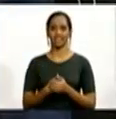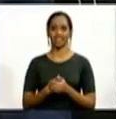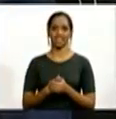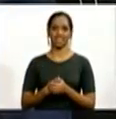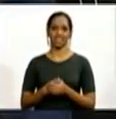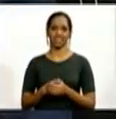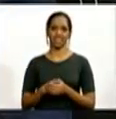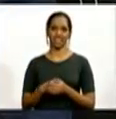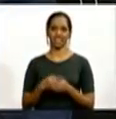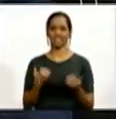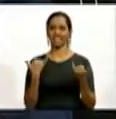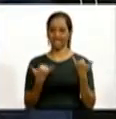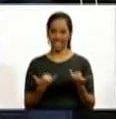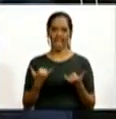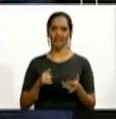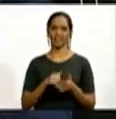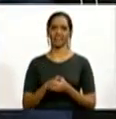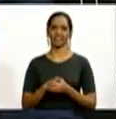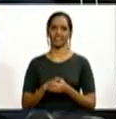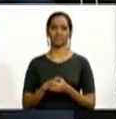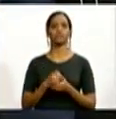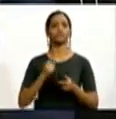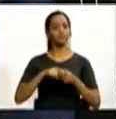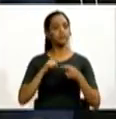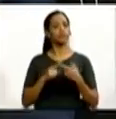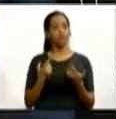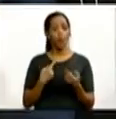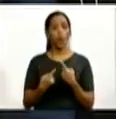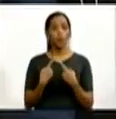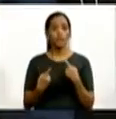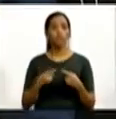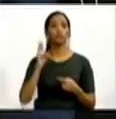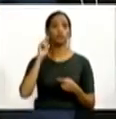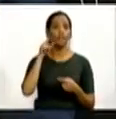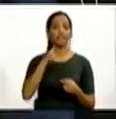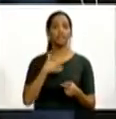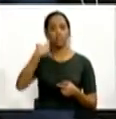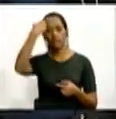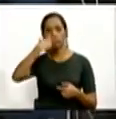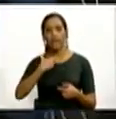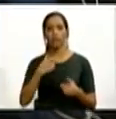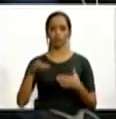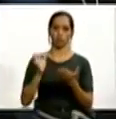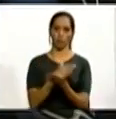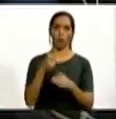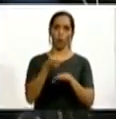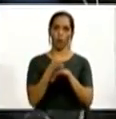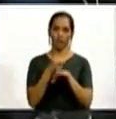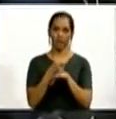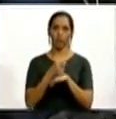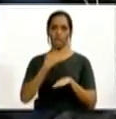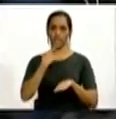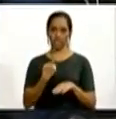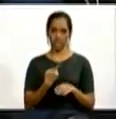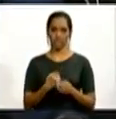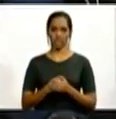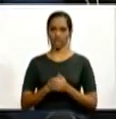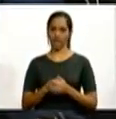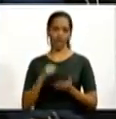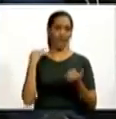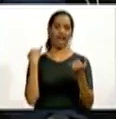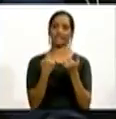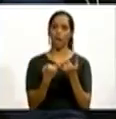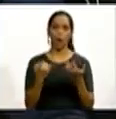porque ya había pasado la correa. Yo he visto, entonces, conchale, si usted en verdad quiere ese sed y tumba un gobierno y dice que van hasta las